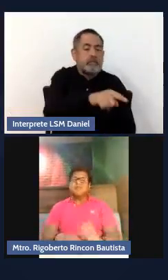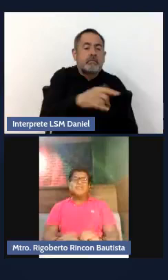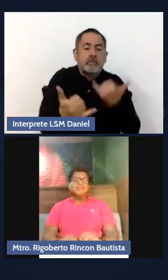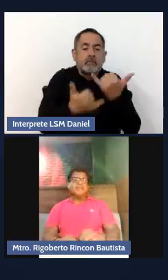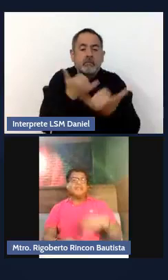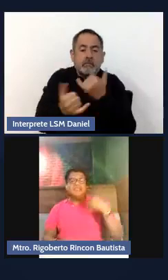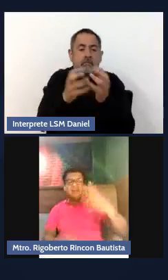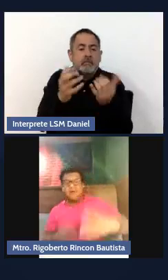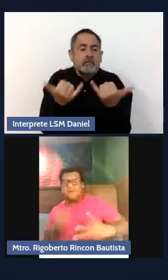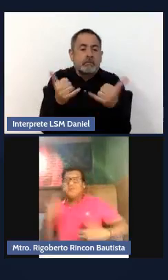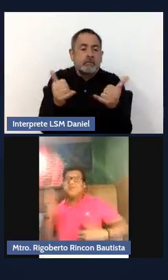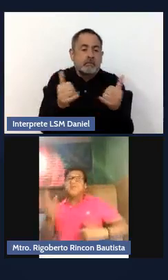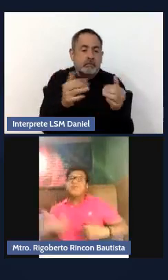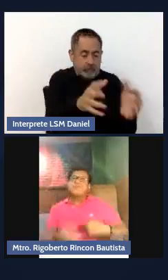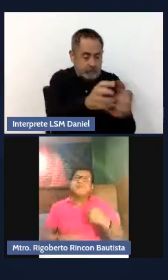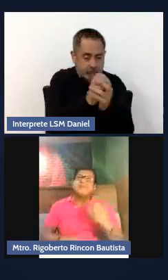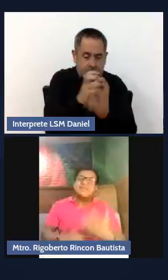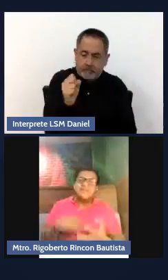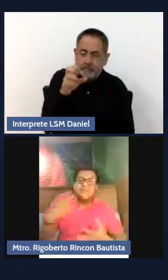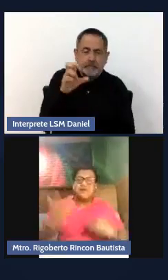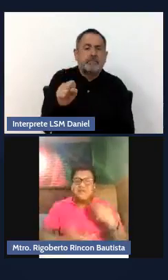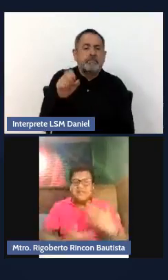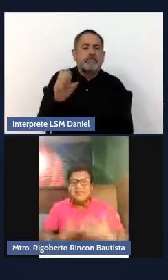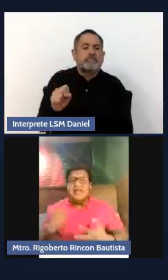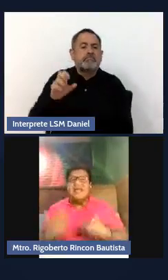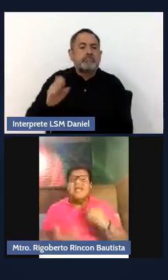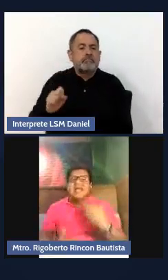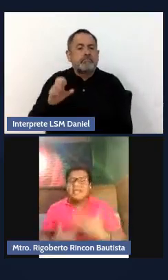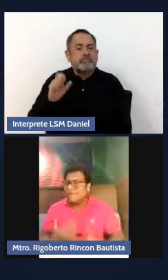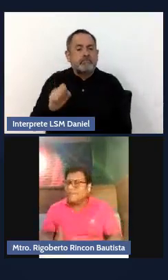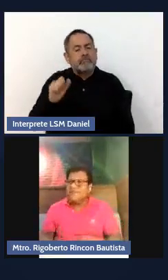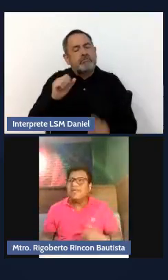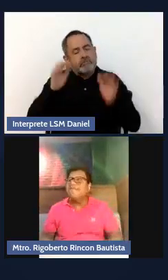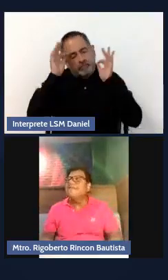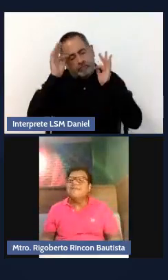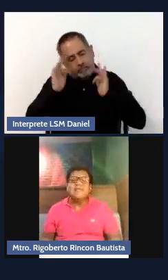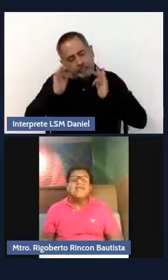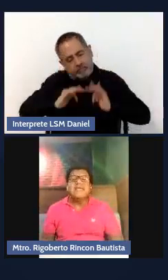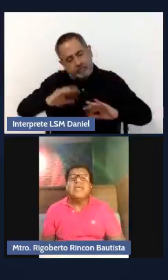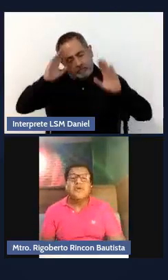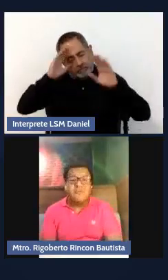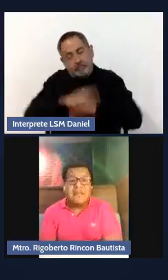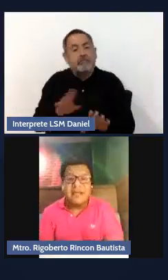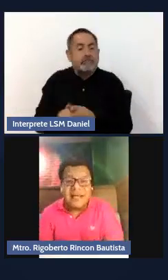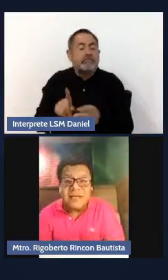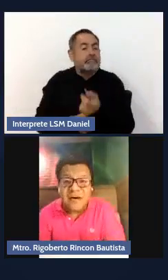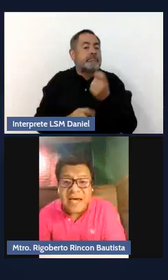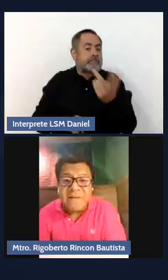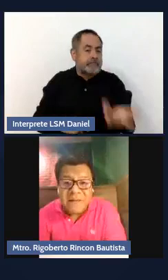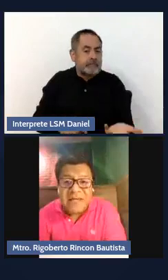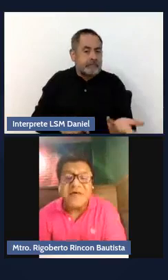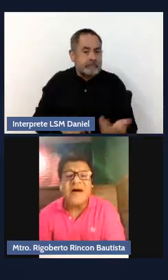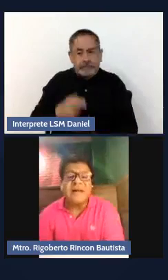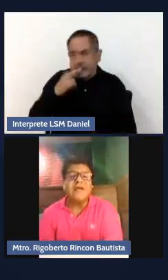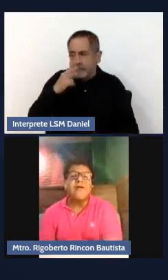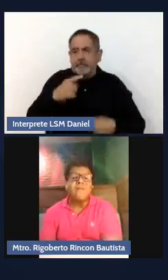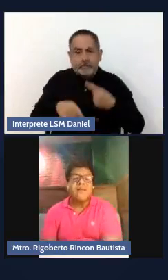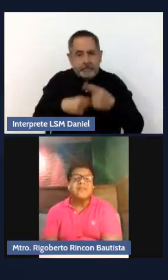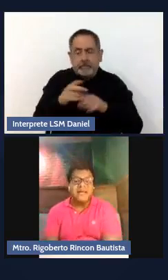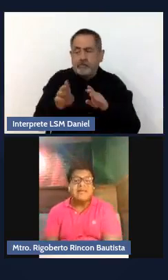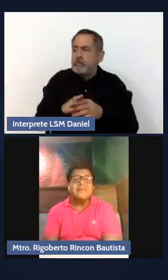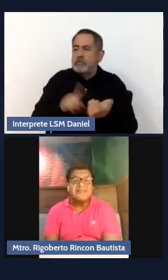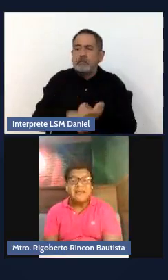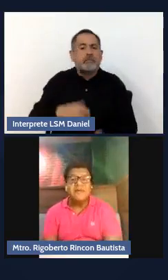practico algún tipo de meditación para oficina específicamente, y con base a eso empiezo a recompensar mi